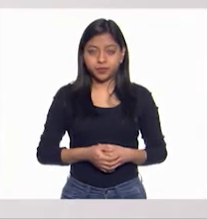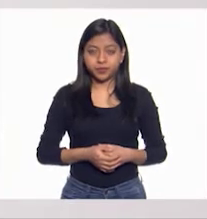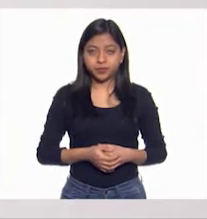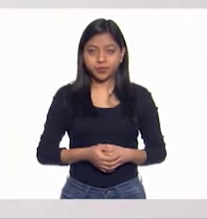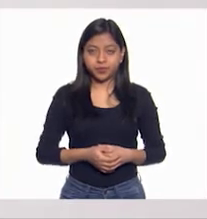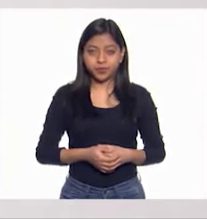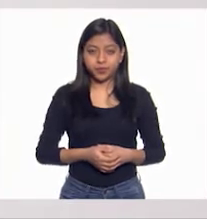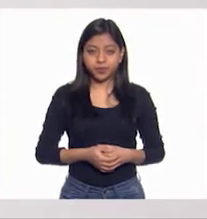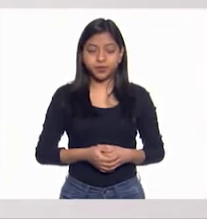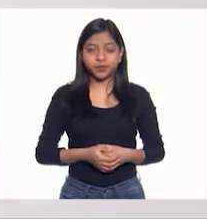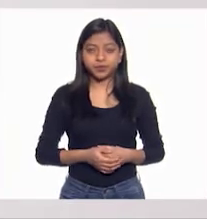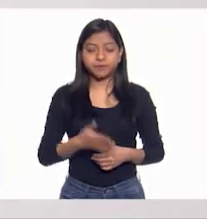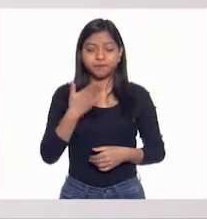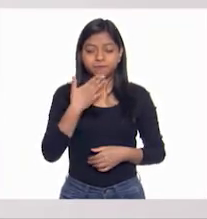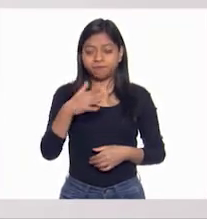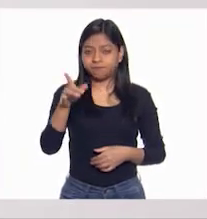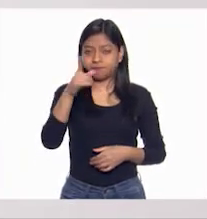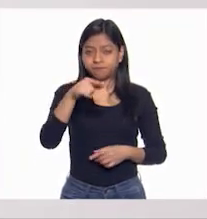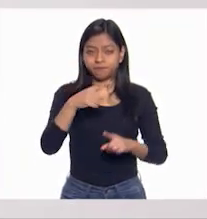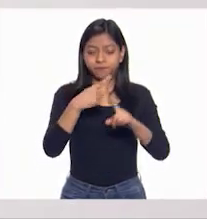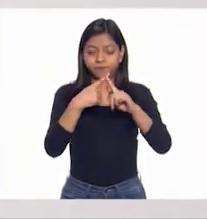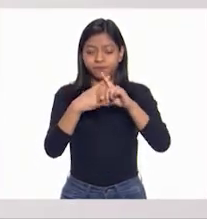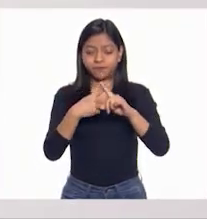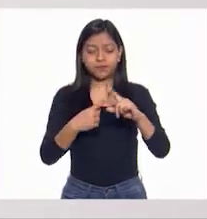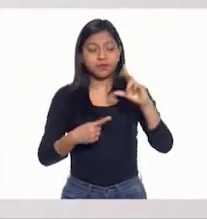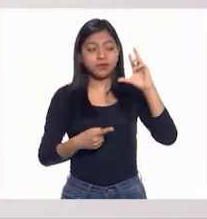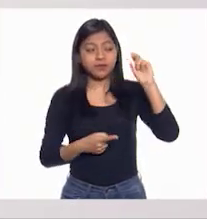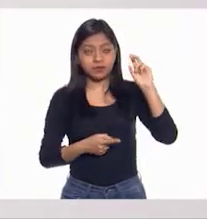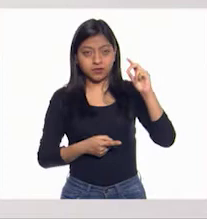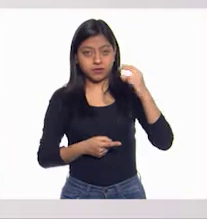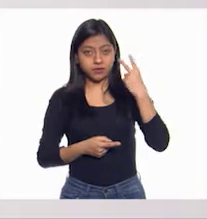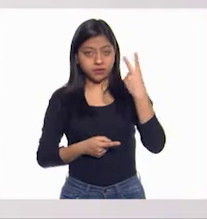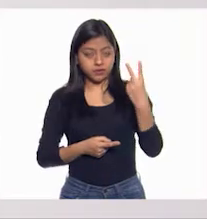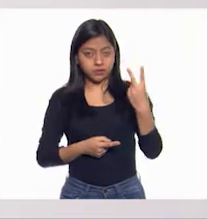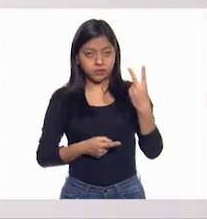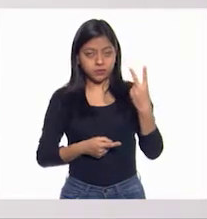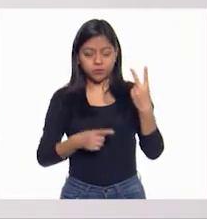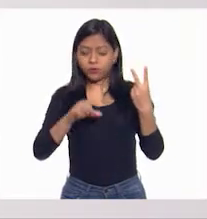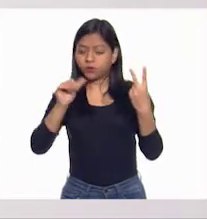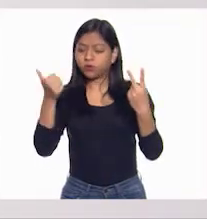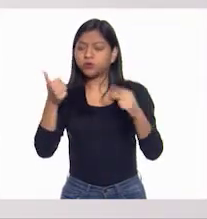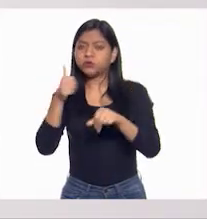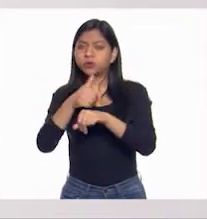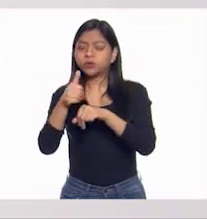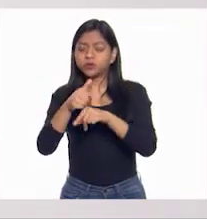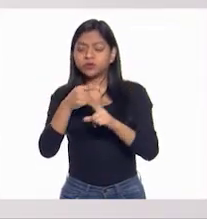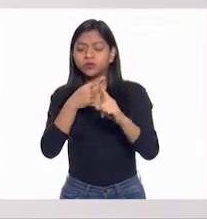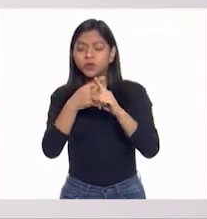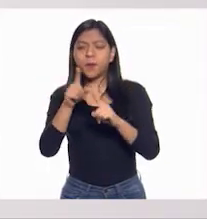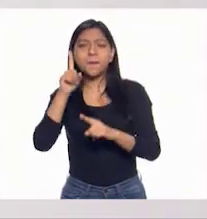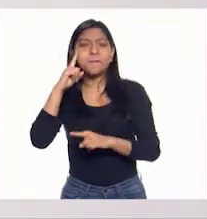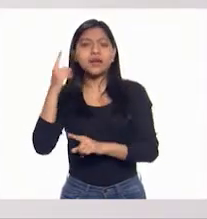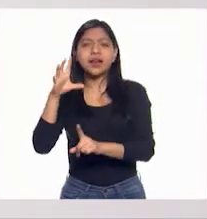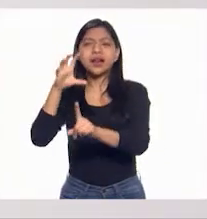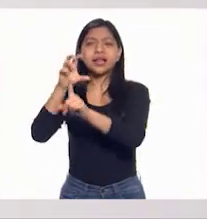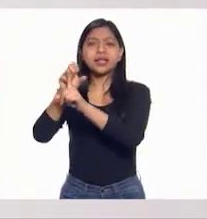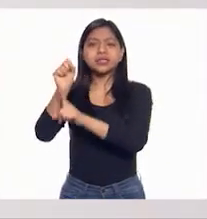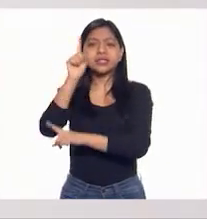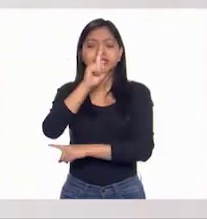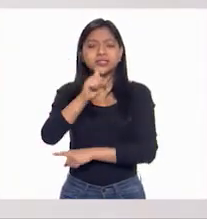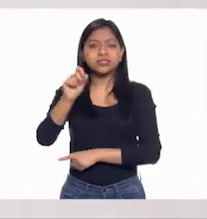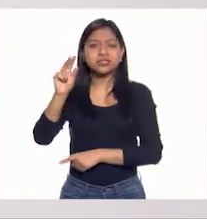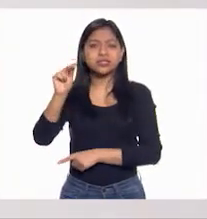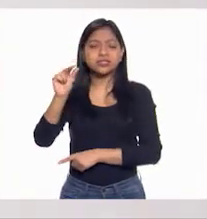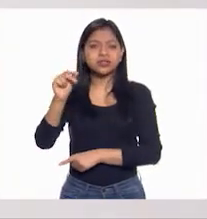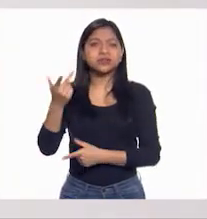Ahora, ¿podemos multiplicar el 32 con qué número para obtener 180? A ver, voy a